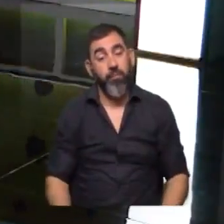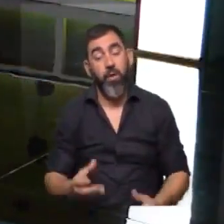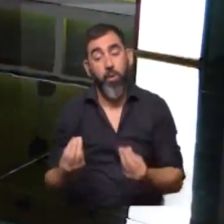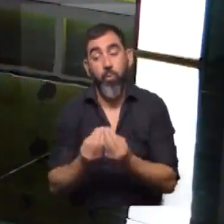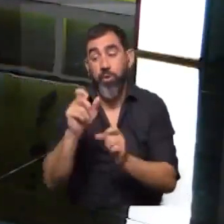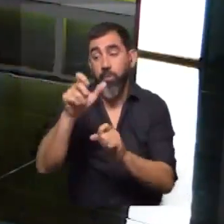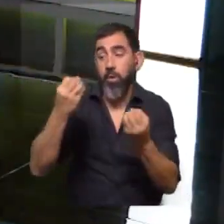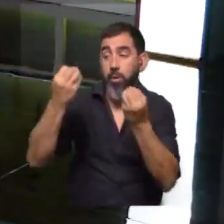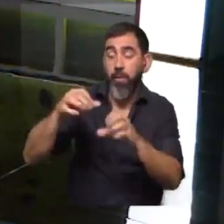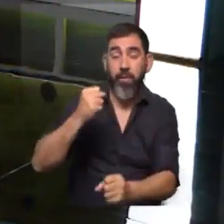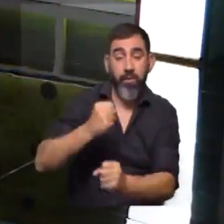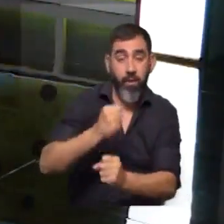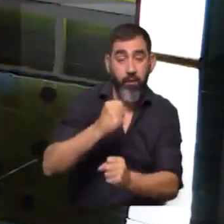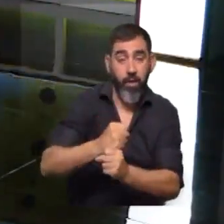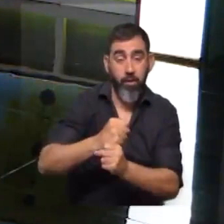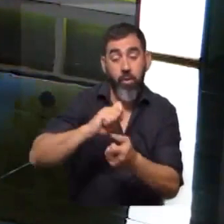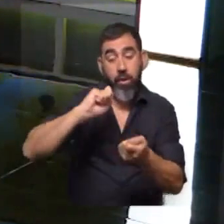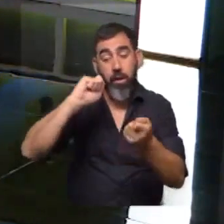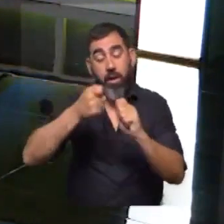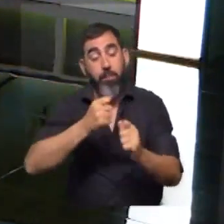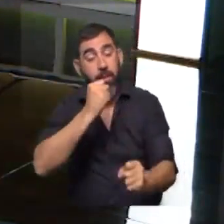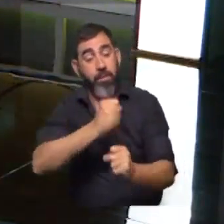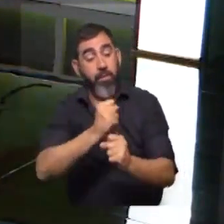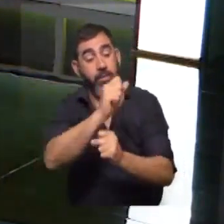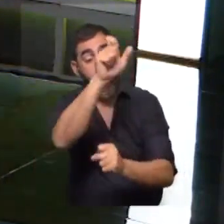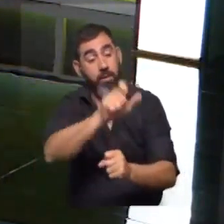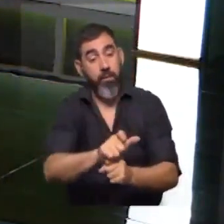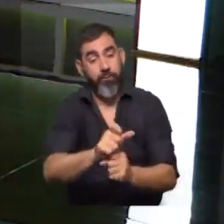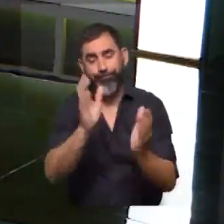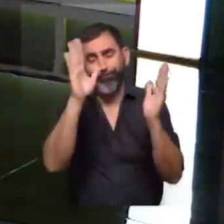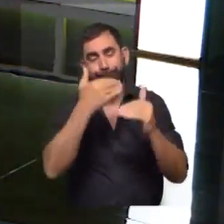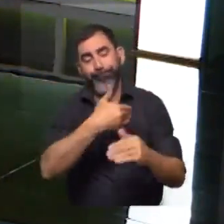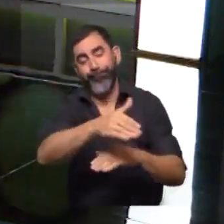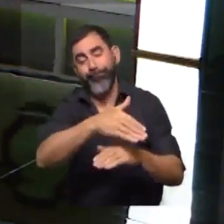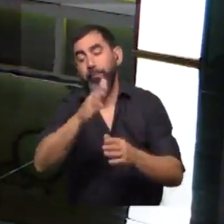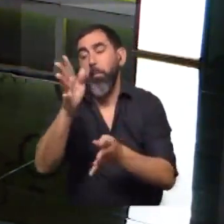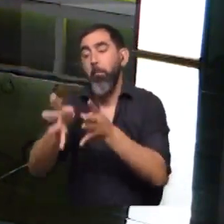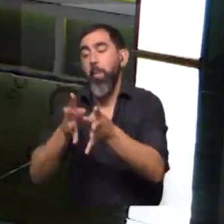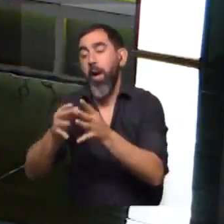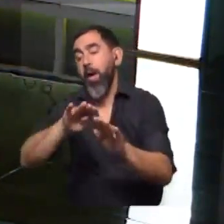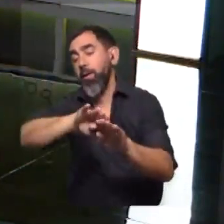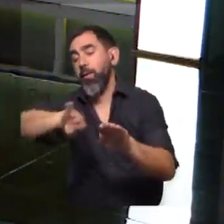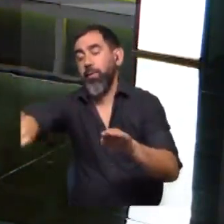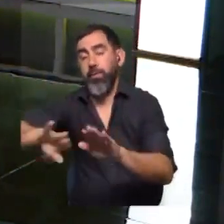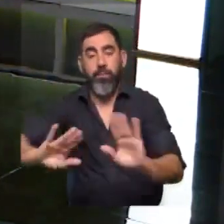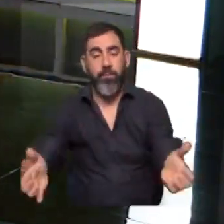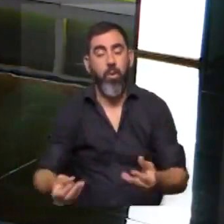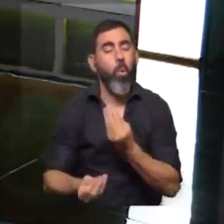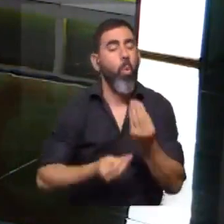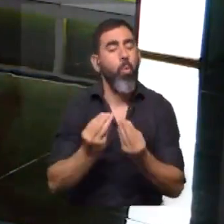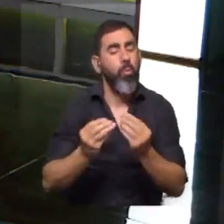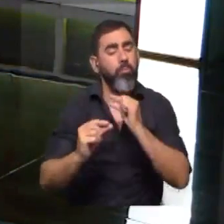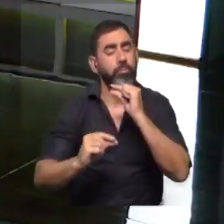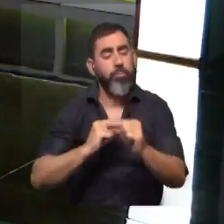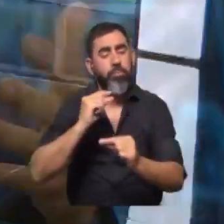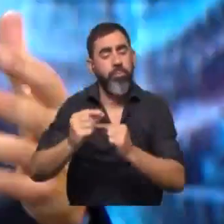gente sin trabajo, va a desplazar a la fuerza laboral que no tiene la capacitación y la va a excluir definitivamente. ¿Cómo se empiezan